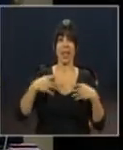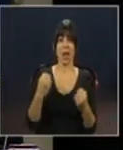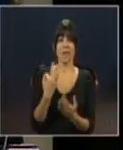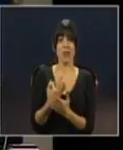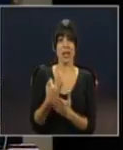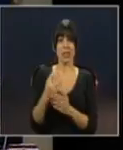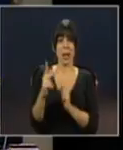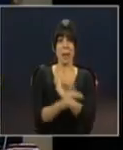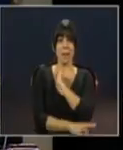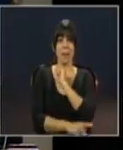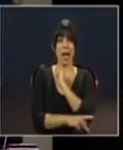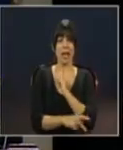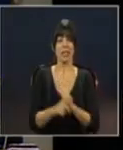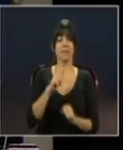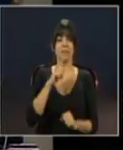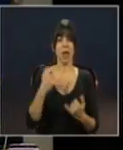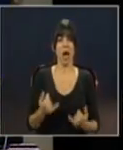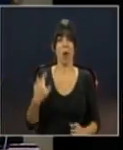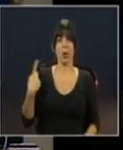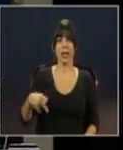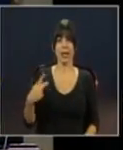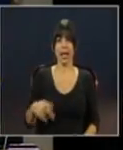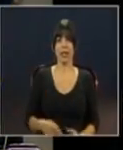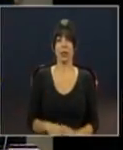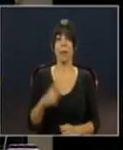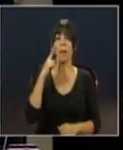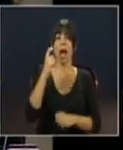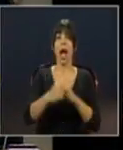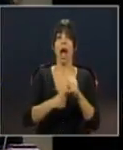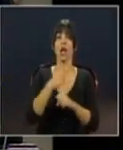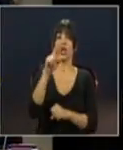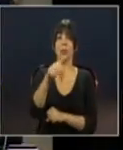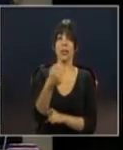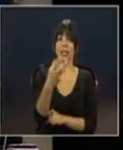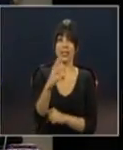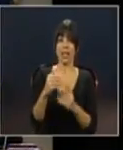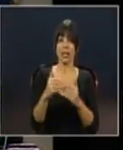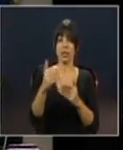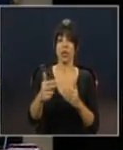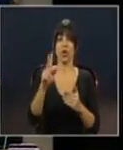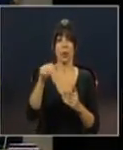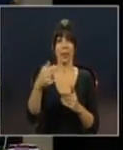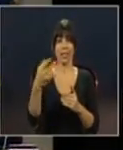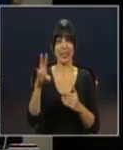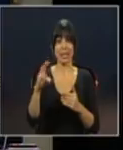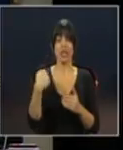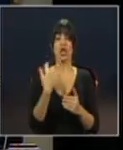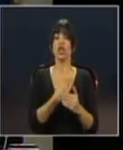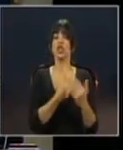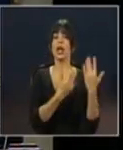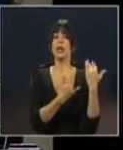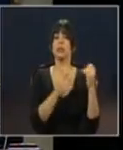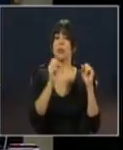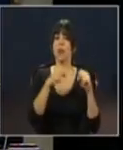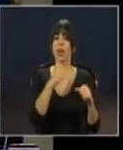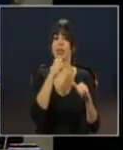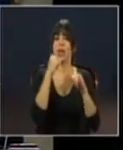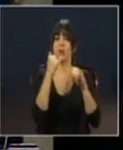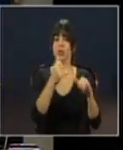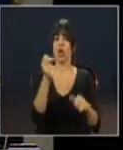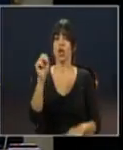para el país se encuentra en riesgo. Para los años 2016 y 2017, esperamos denunciar